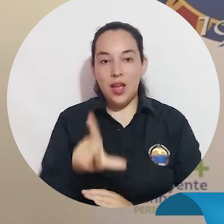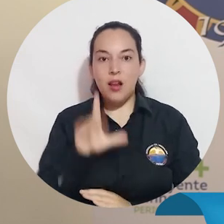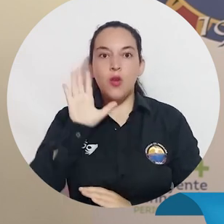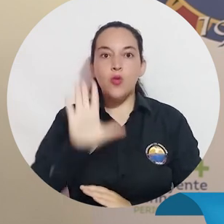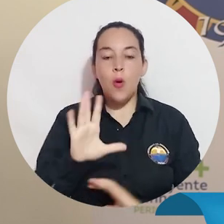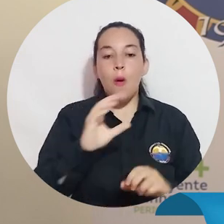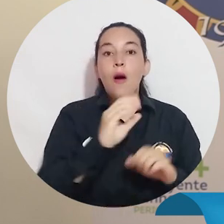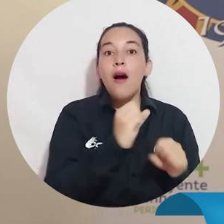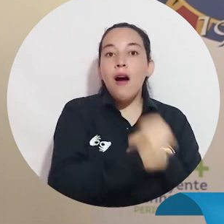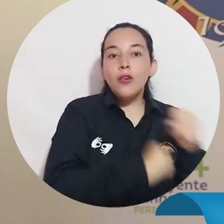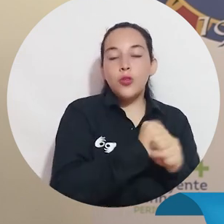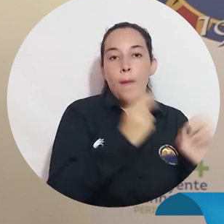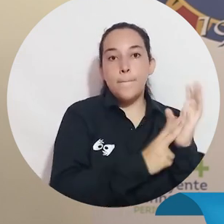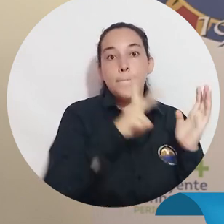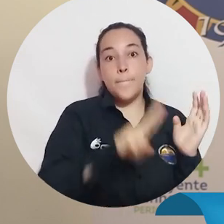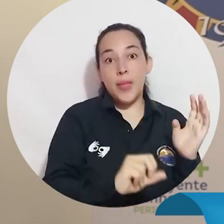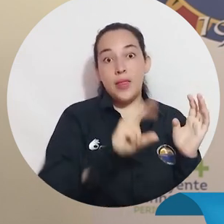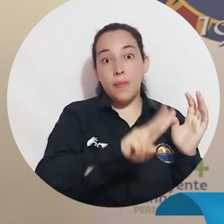el periodo